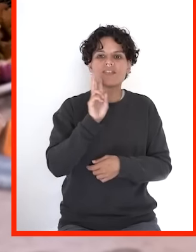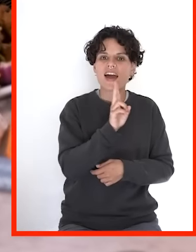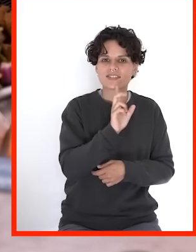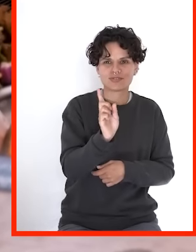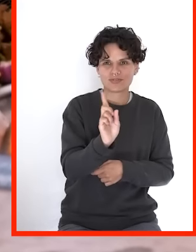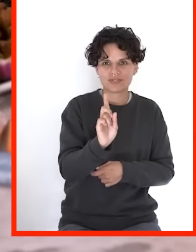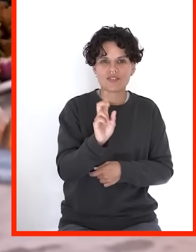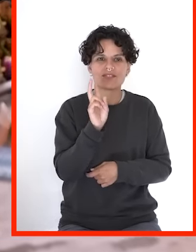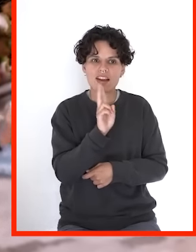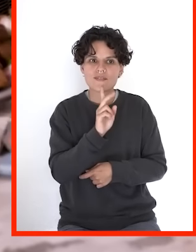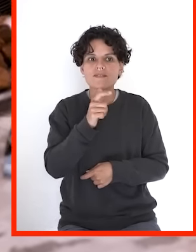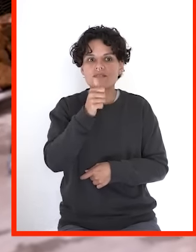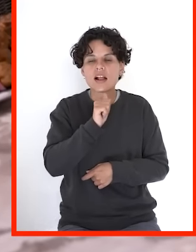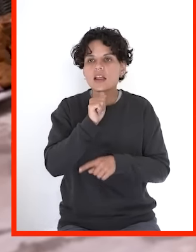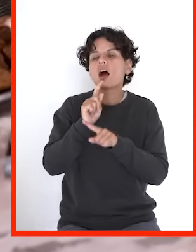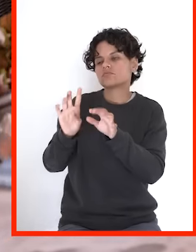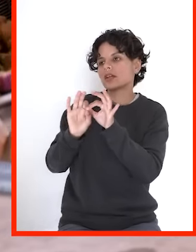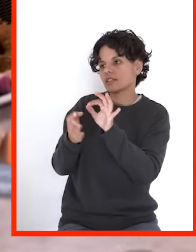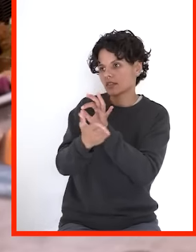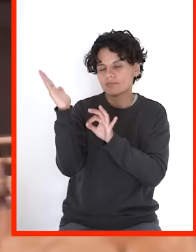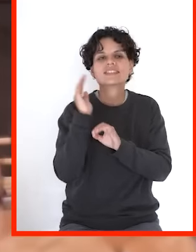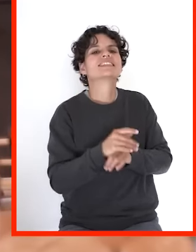Ya, no, todavía... ya entonces gracias.